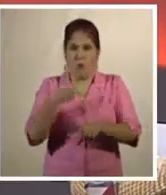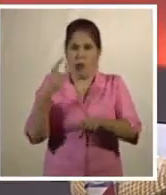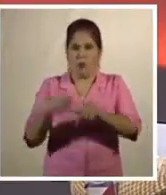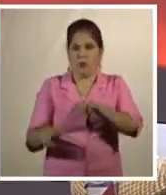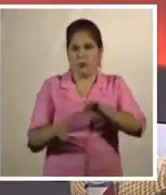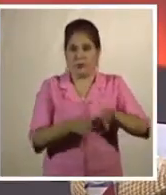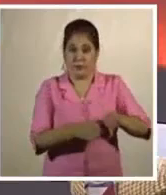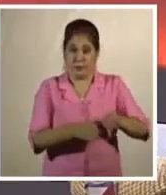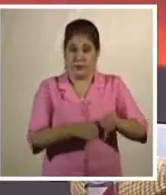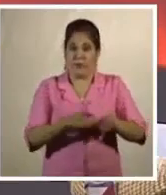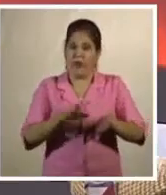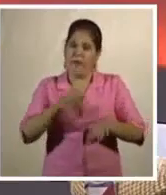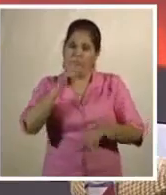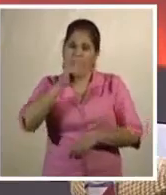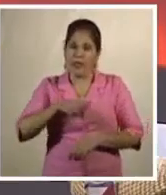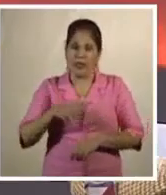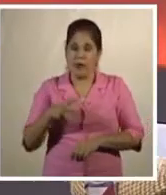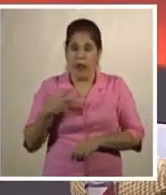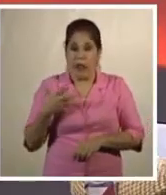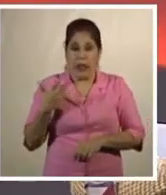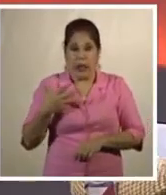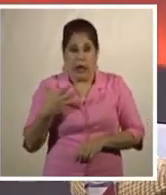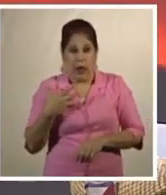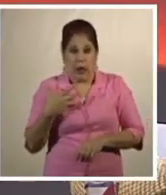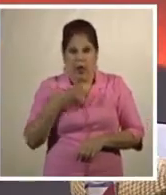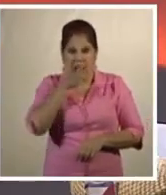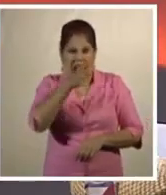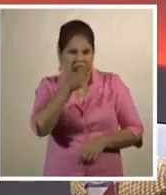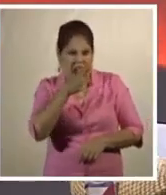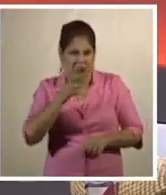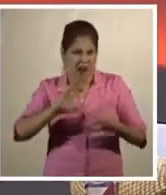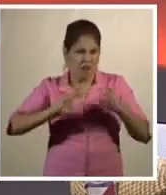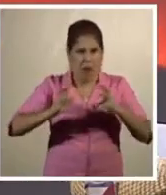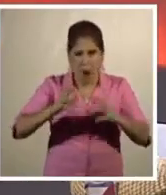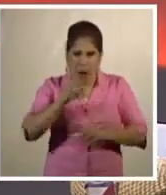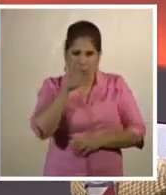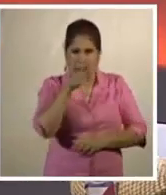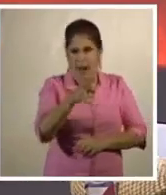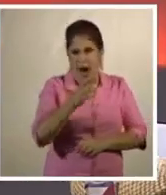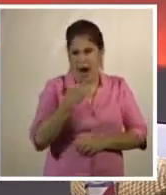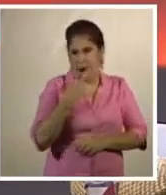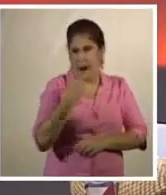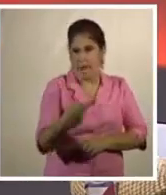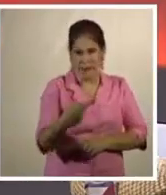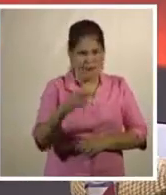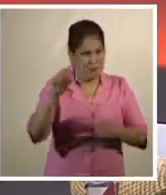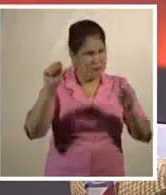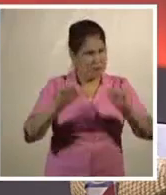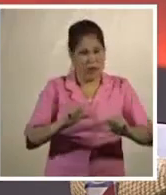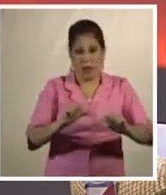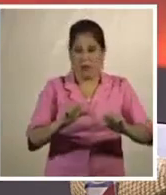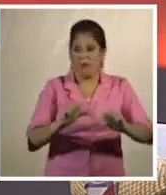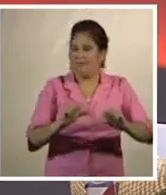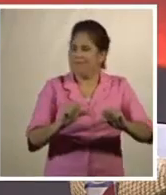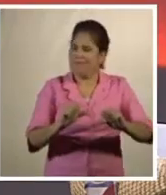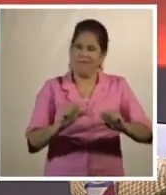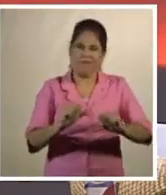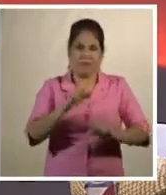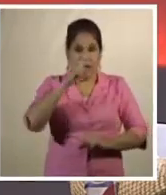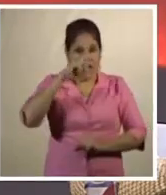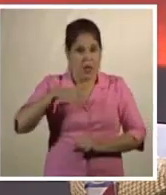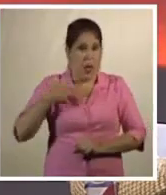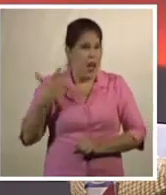conductas de rebeldía de los niños ha sido otro problema muy frecuente en niños como dicen está majadero esta contexto en esta desafiante